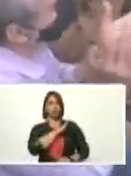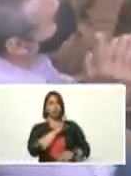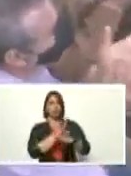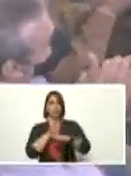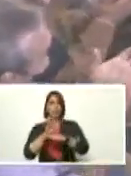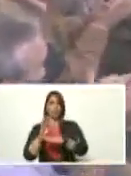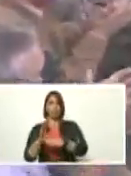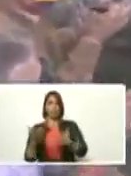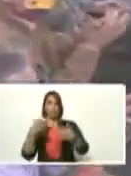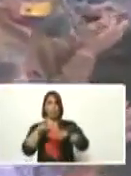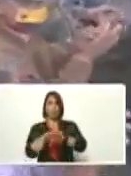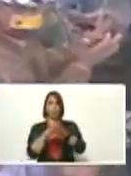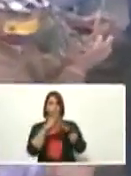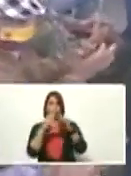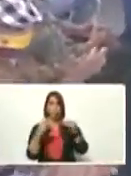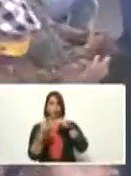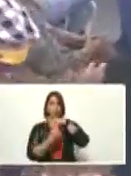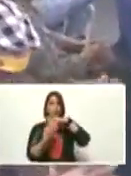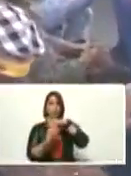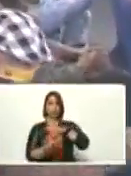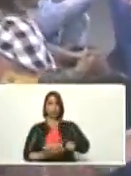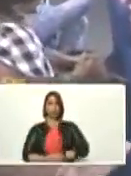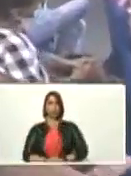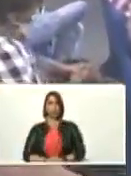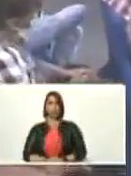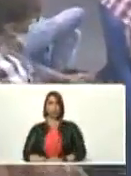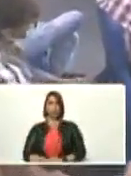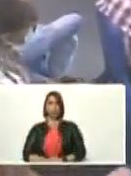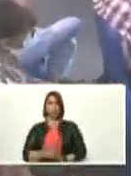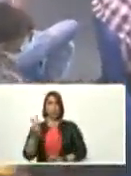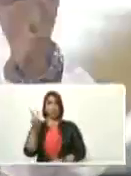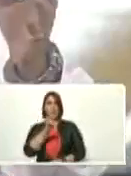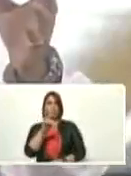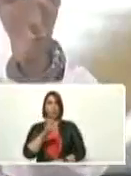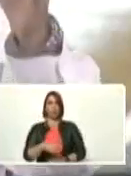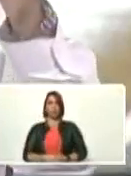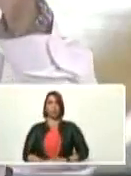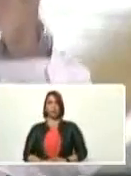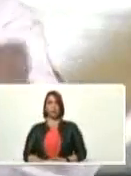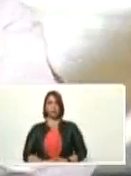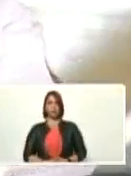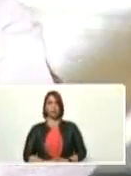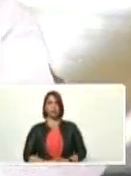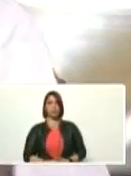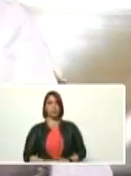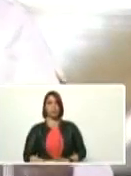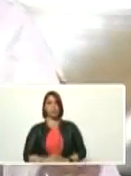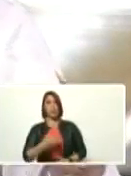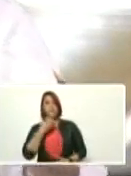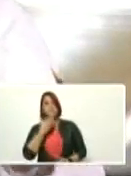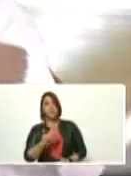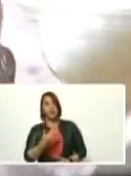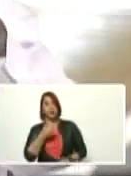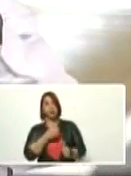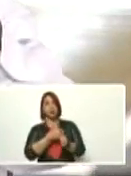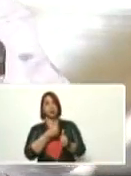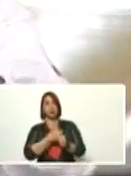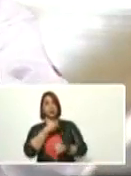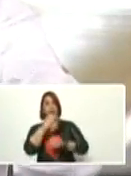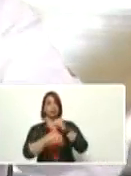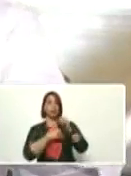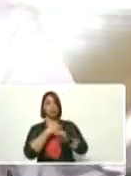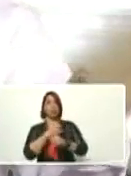Histórico, que articule a todas las instituciones de Venezuela y pida asesoría internacional y Venezuela tenga